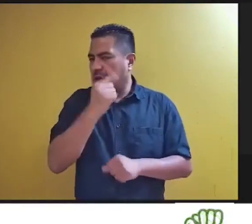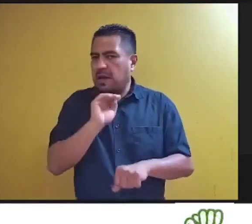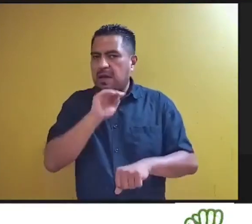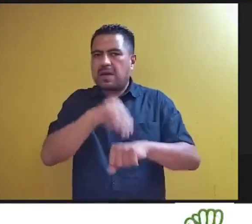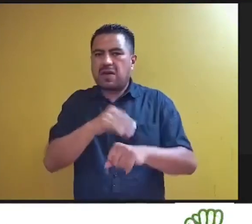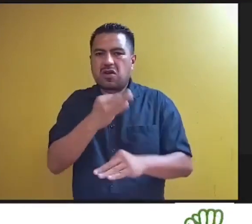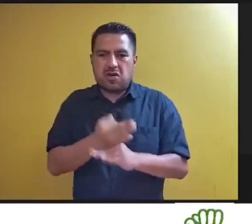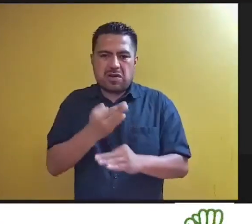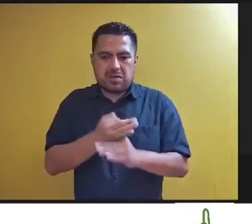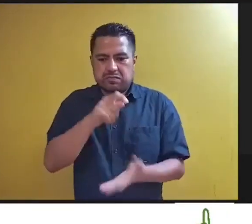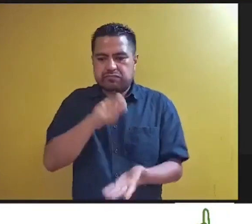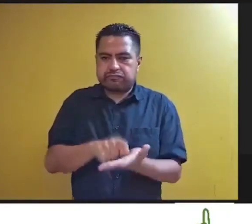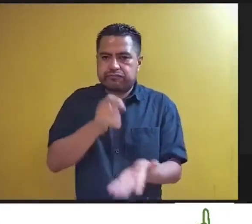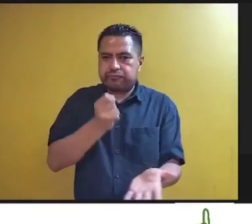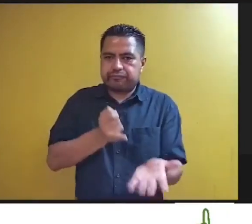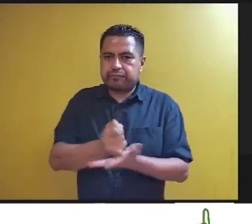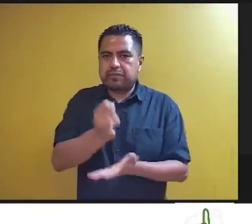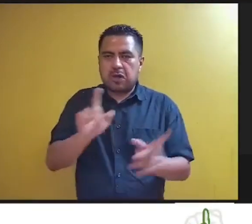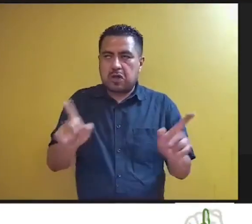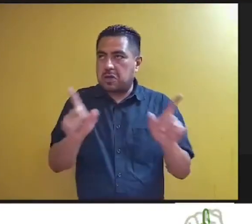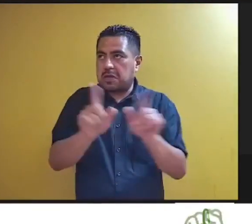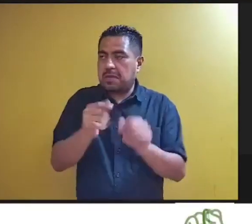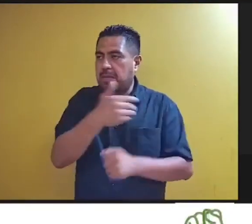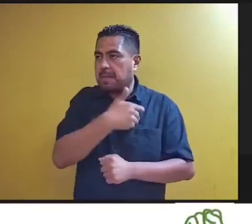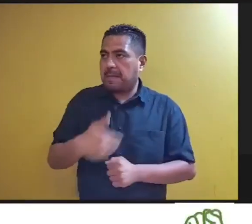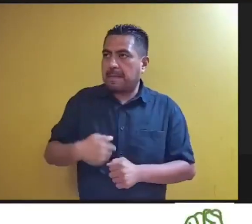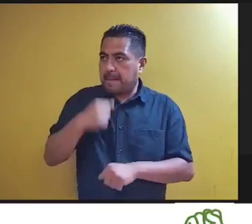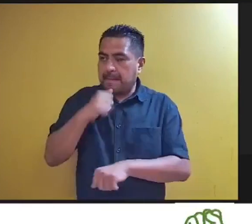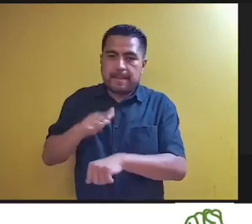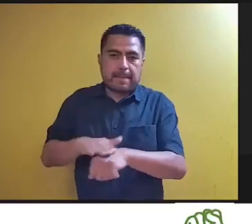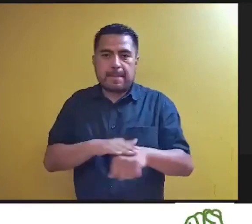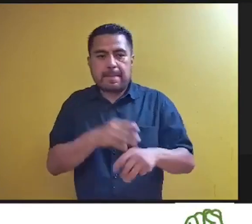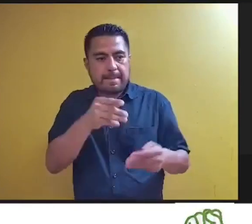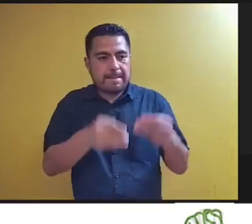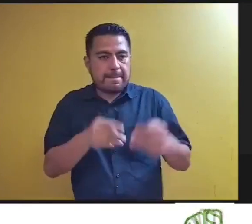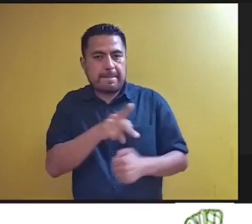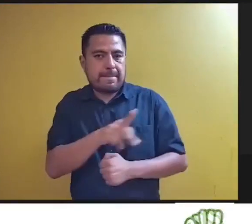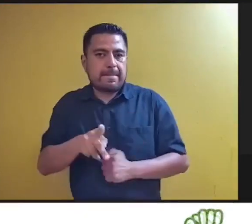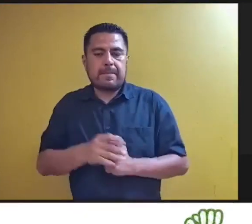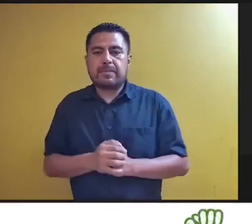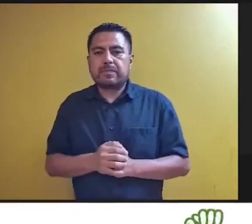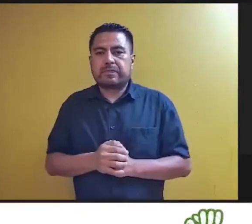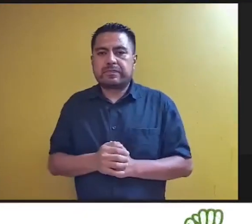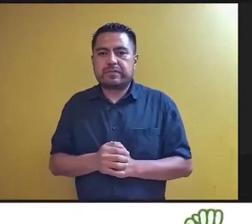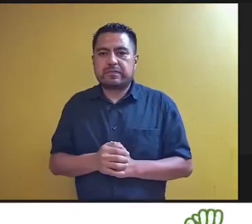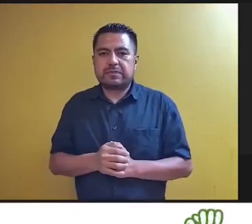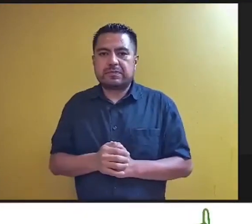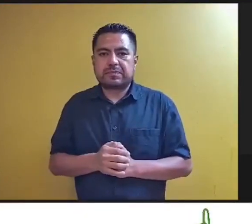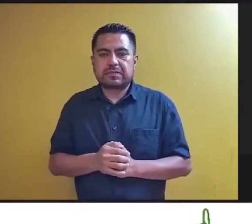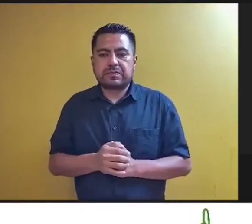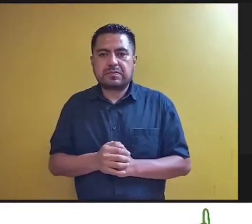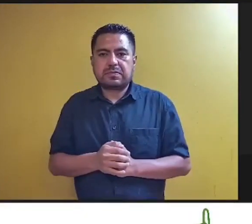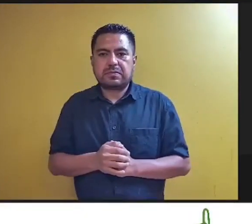en la presente sentencia. Es la cuenta, magistrada presidenta, magistradas, magistrado.